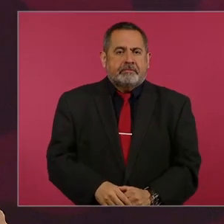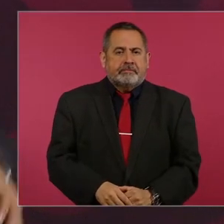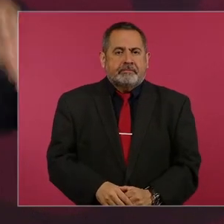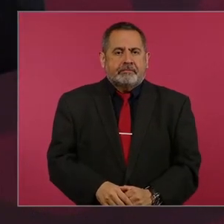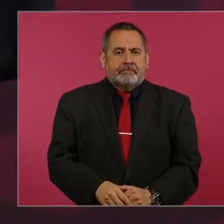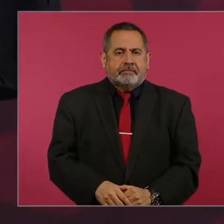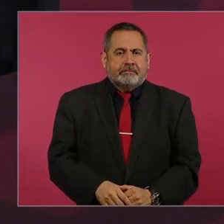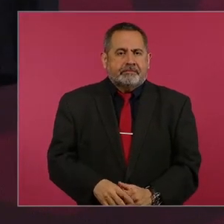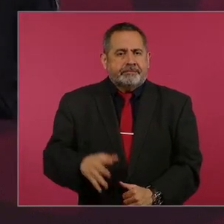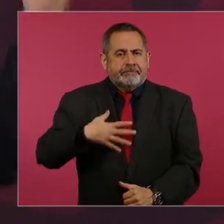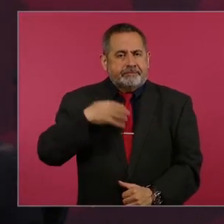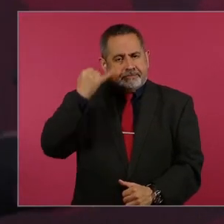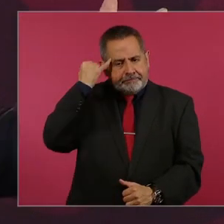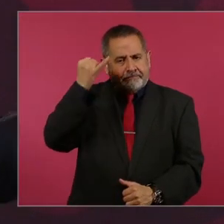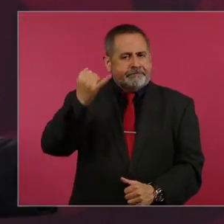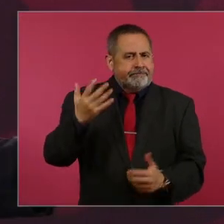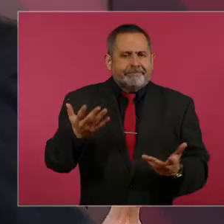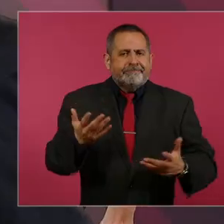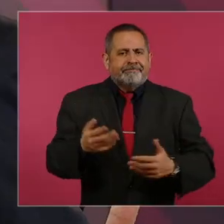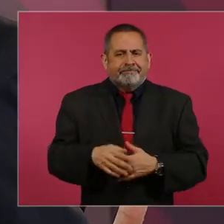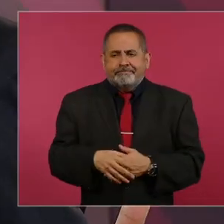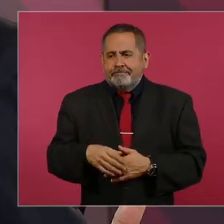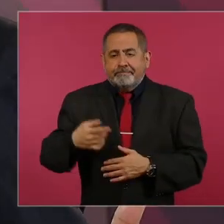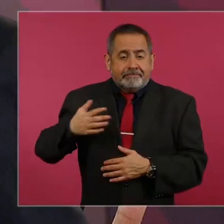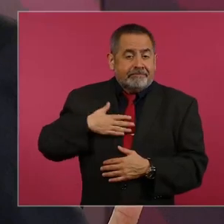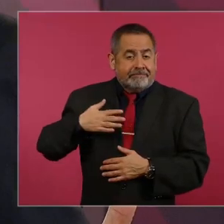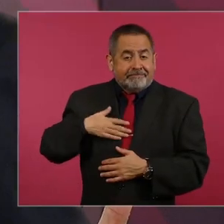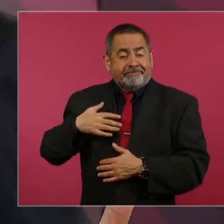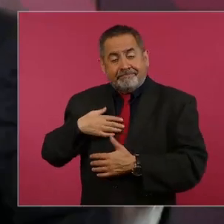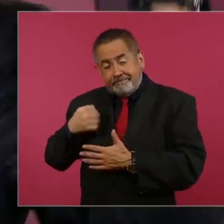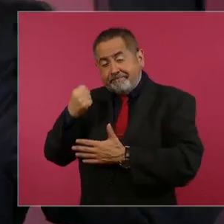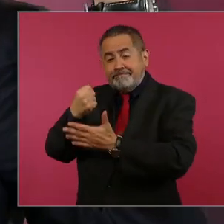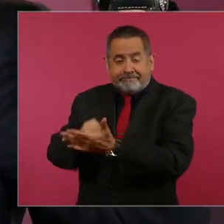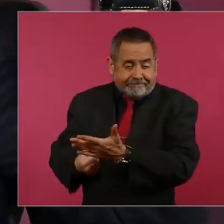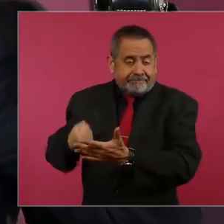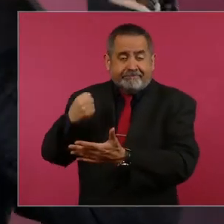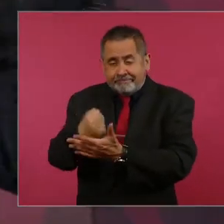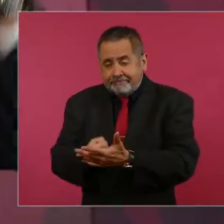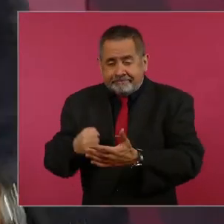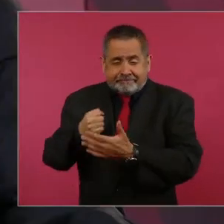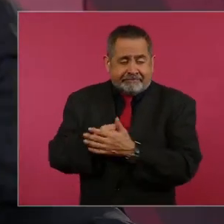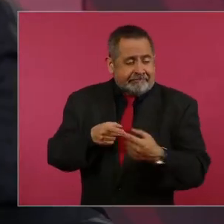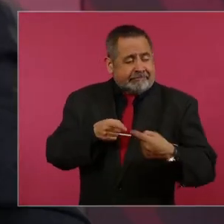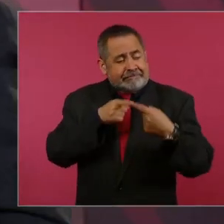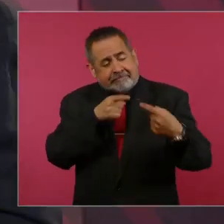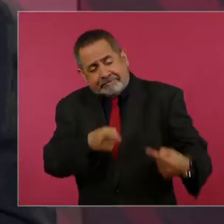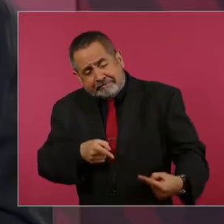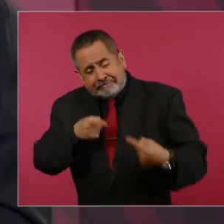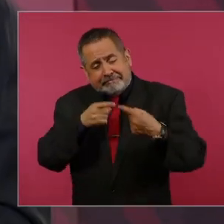Imagínense cuántos años luchando, enfrentando de todo,